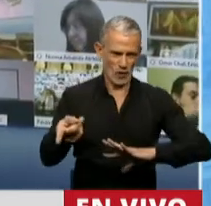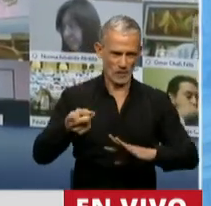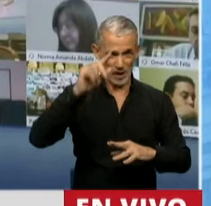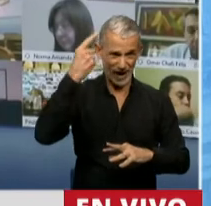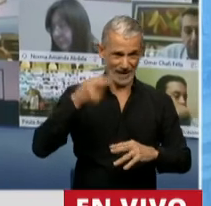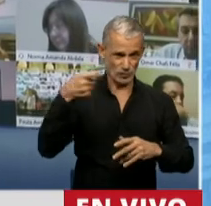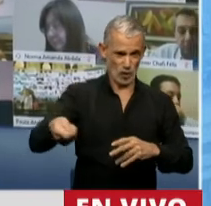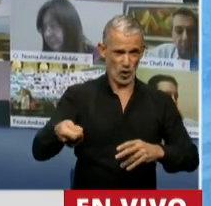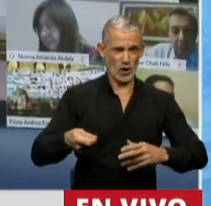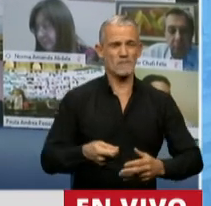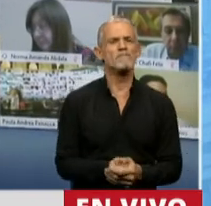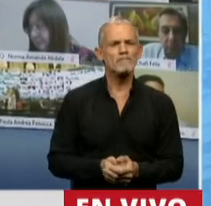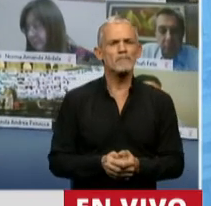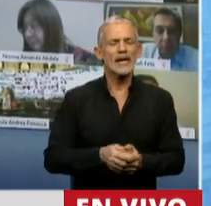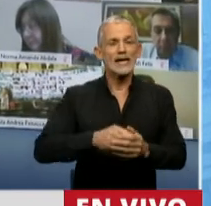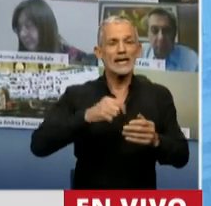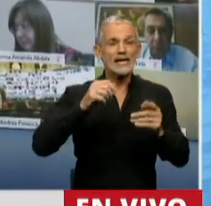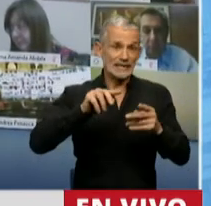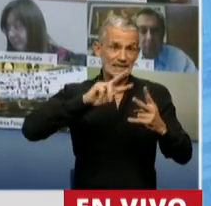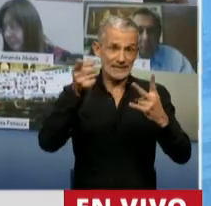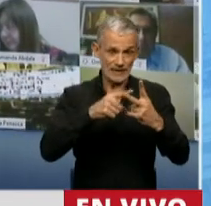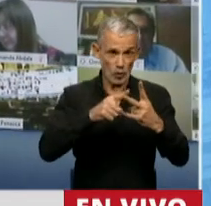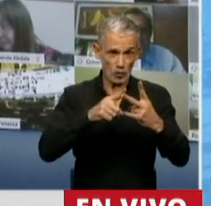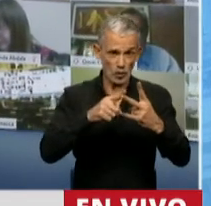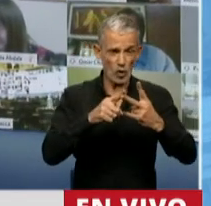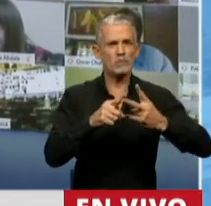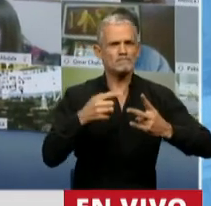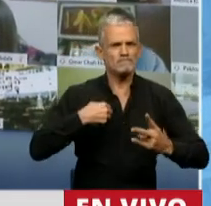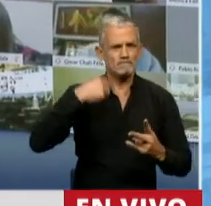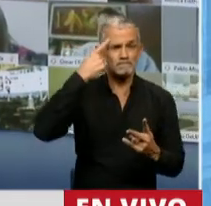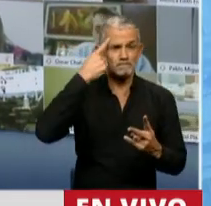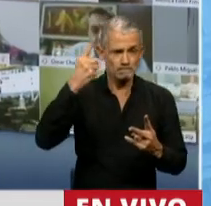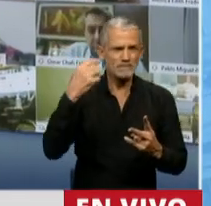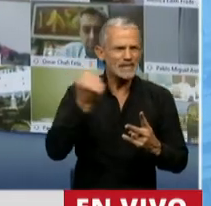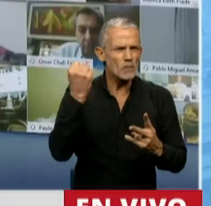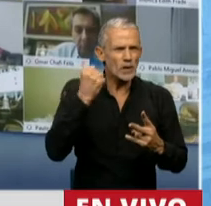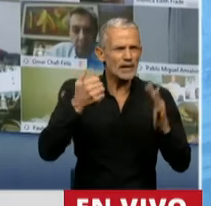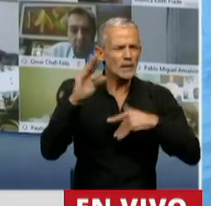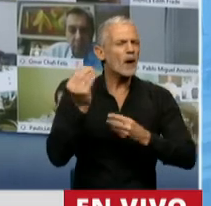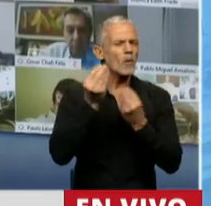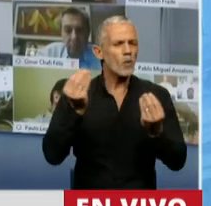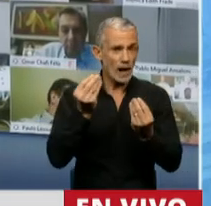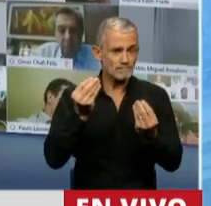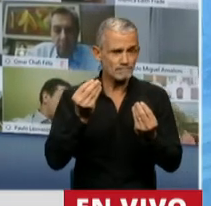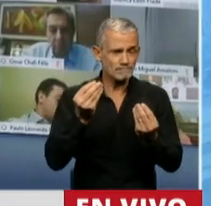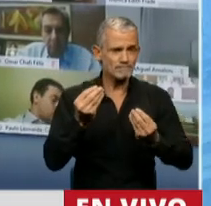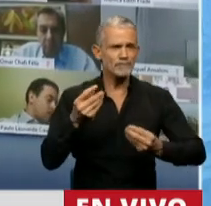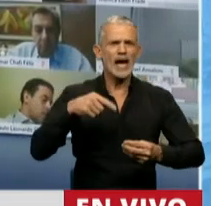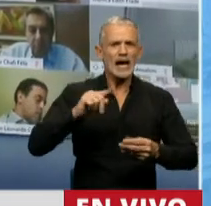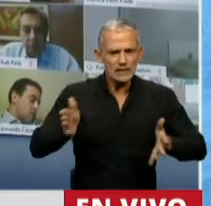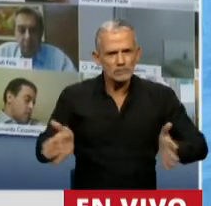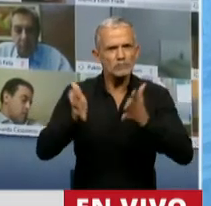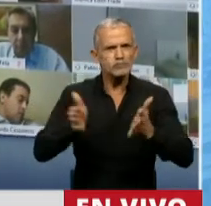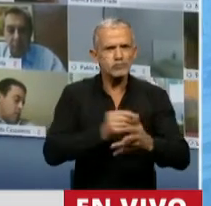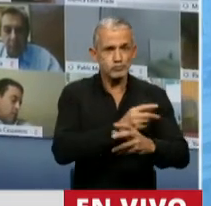nación. En segundo lugar, digamos, lo que nos parece más importante de todo es esto de que se impulsa